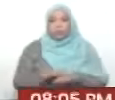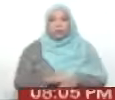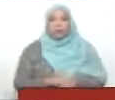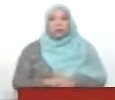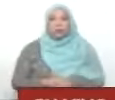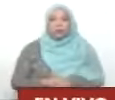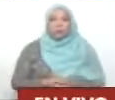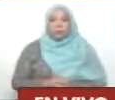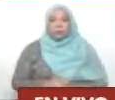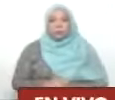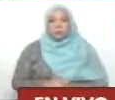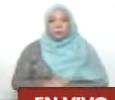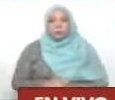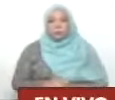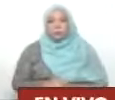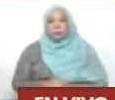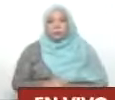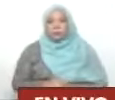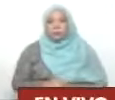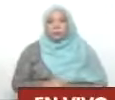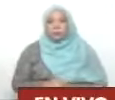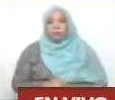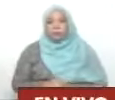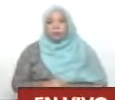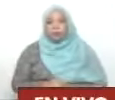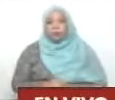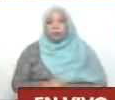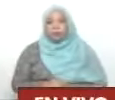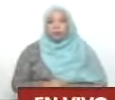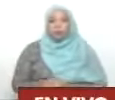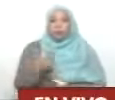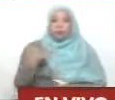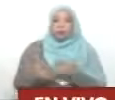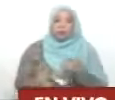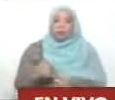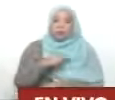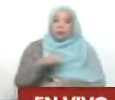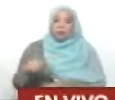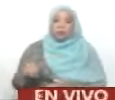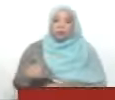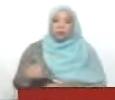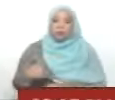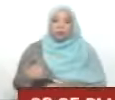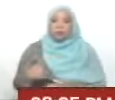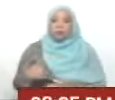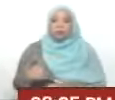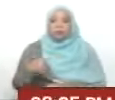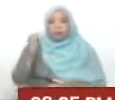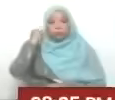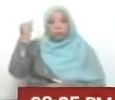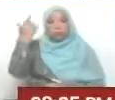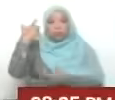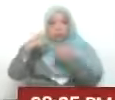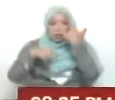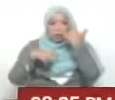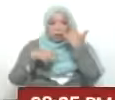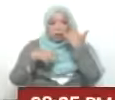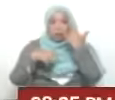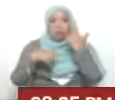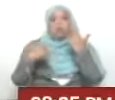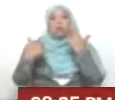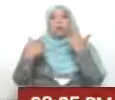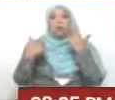Así hice yo. Cuando canciller, llegué ahí, ordené unas ideas, Chávez me dio